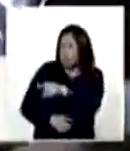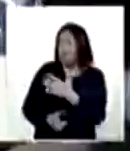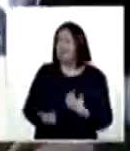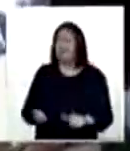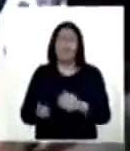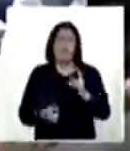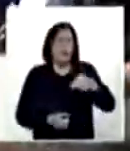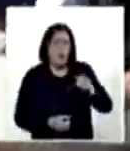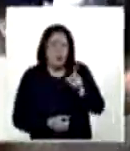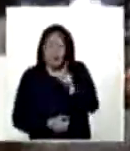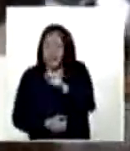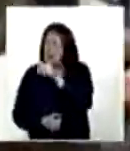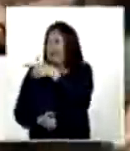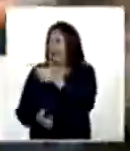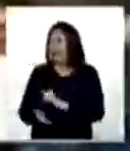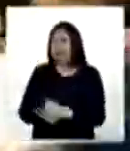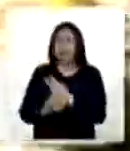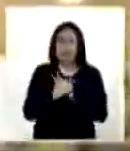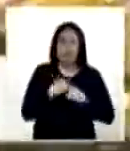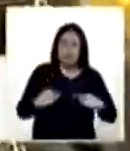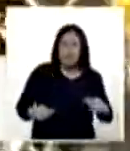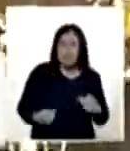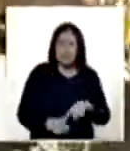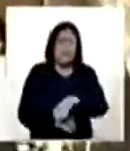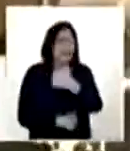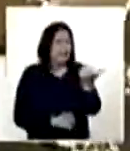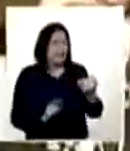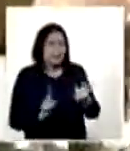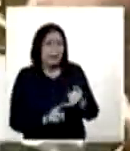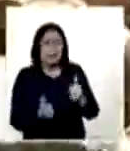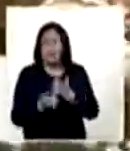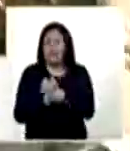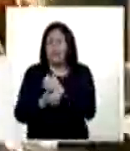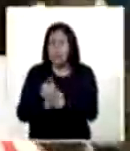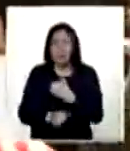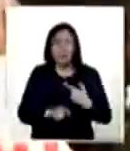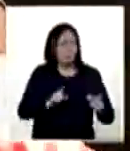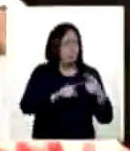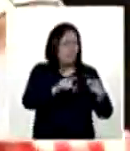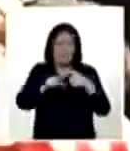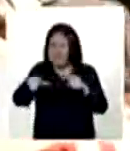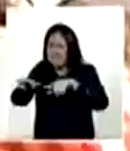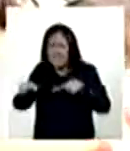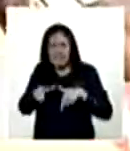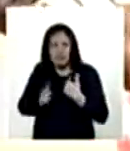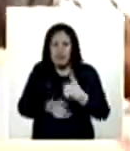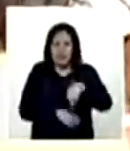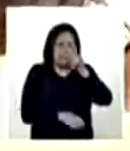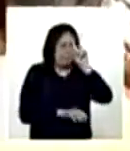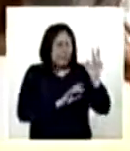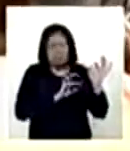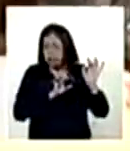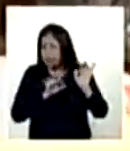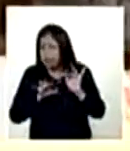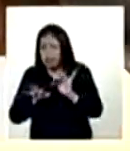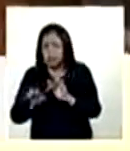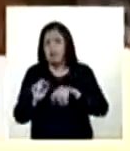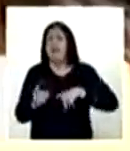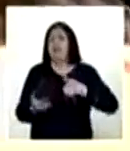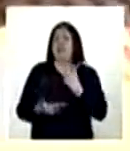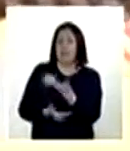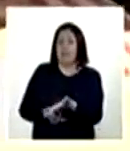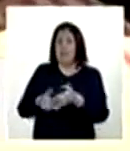Huaraz, gente de Huancavelica, de Ayacucho, de Abancay, etcétera, de todos los lugares de nuestro país que vienen a retratar de